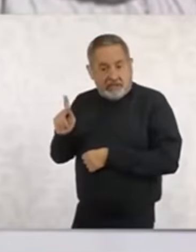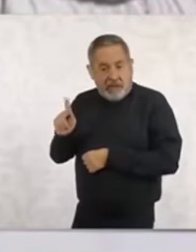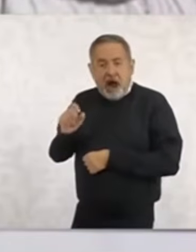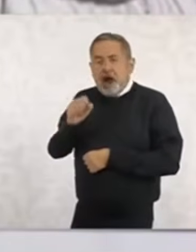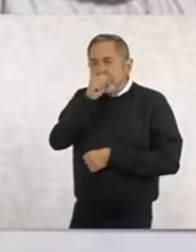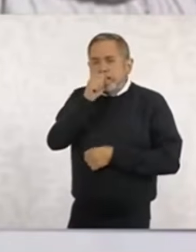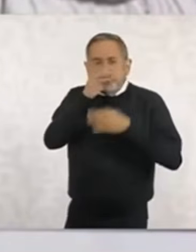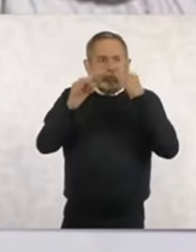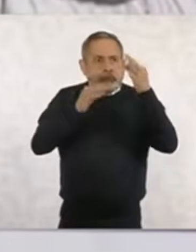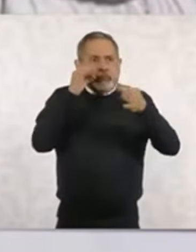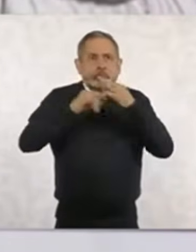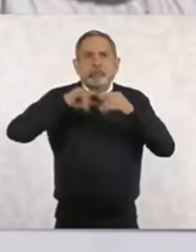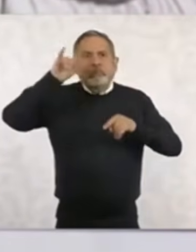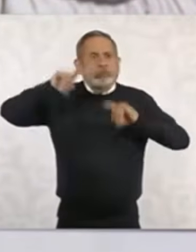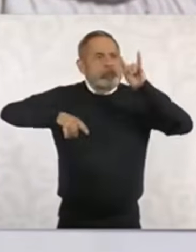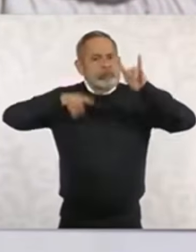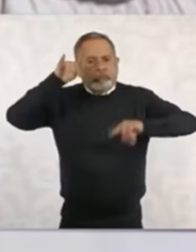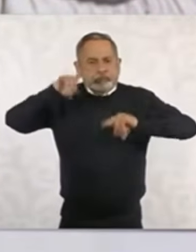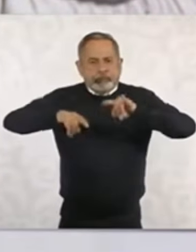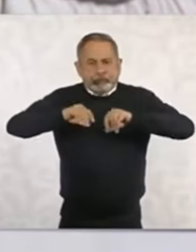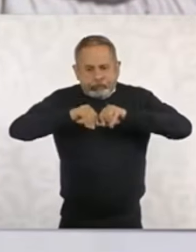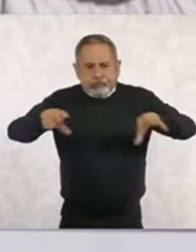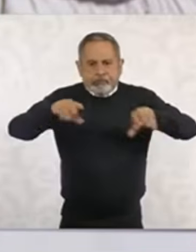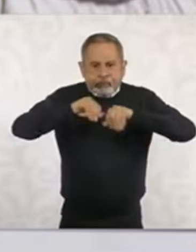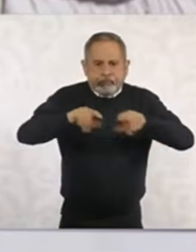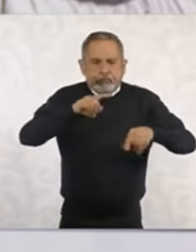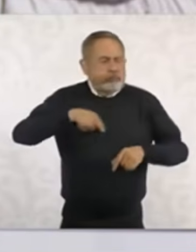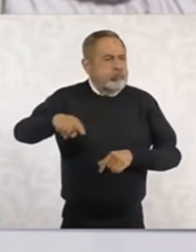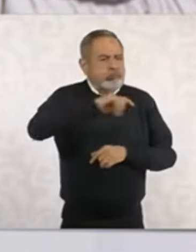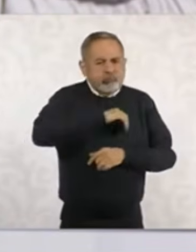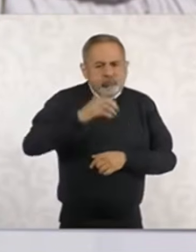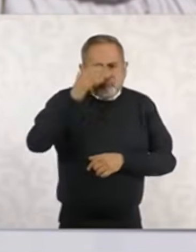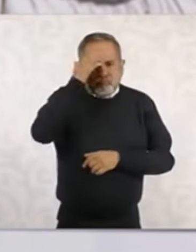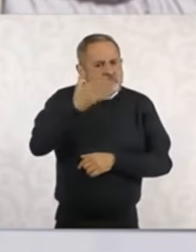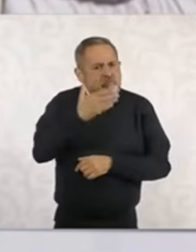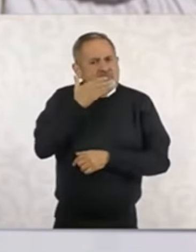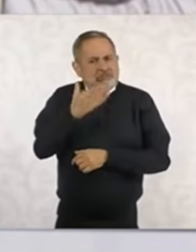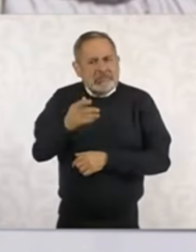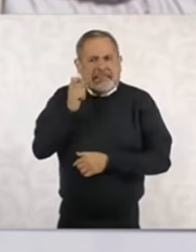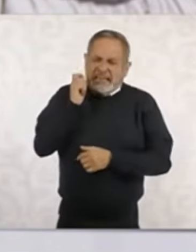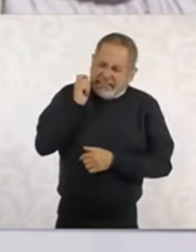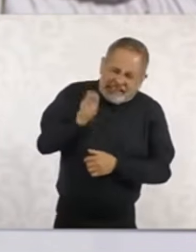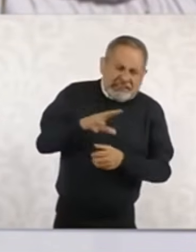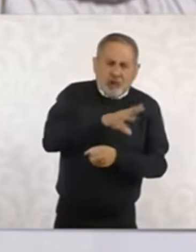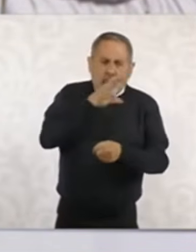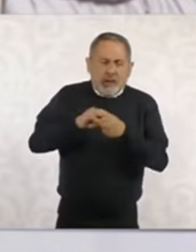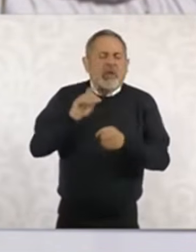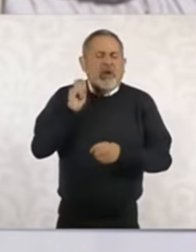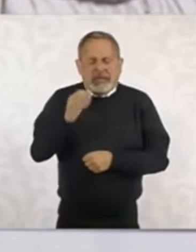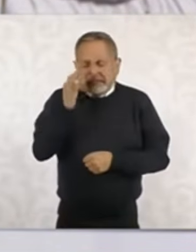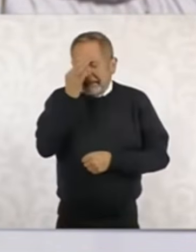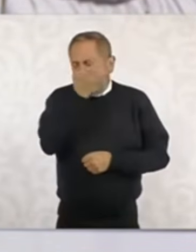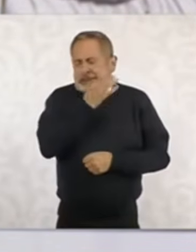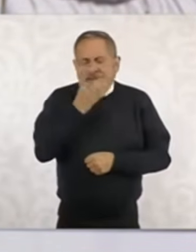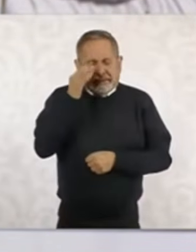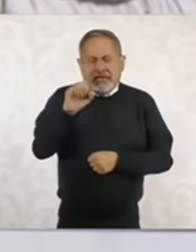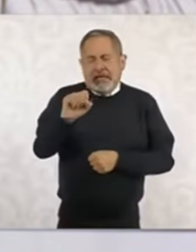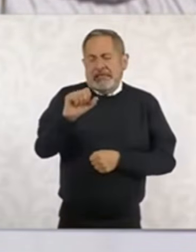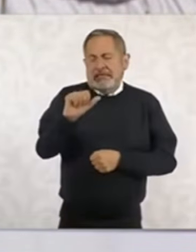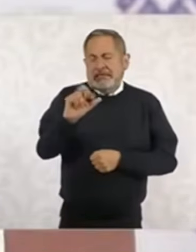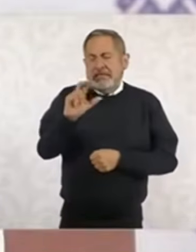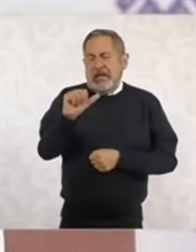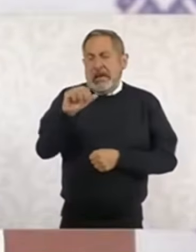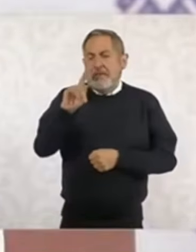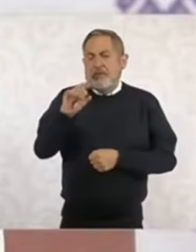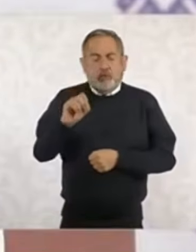e información en las escuelas para que se pueda conocer esta situación del sarampión. Entonces, una sola estrategia en